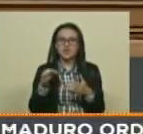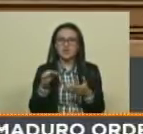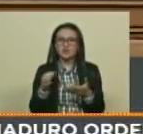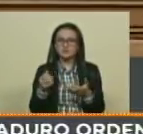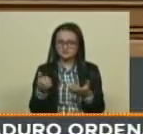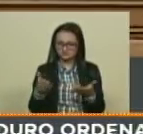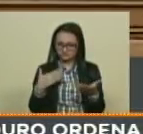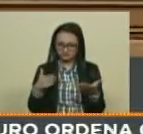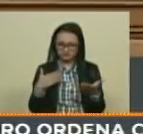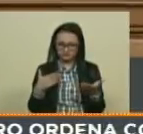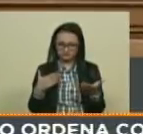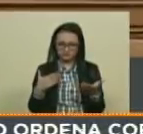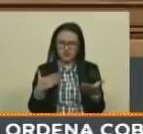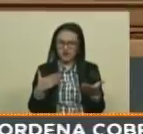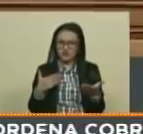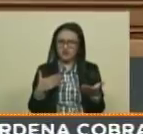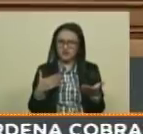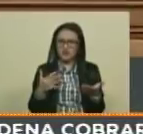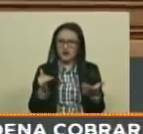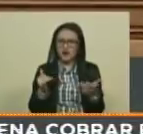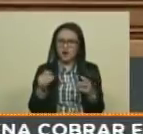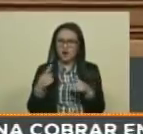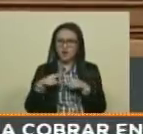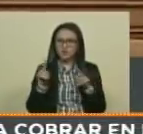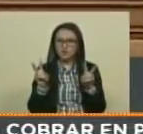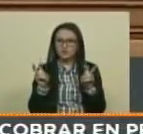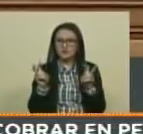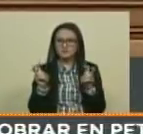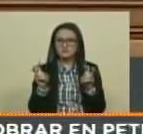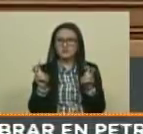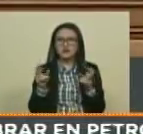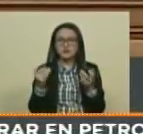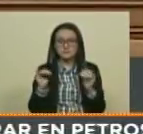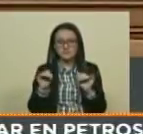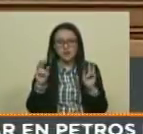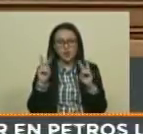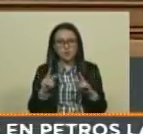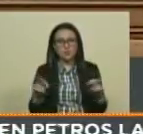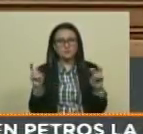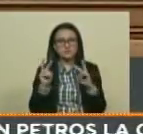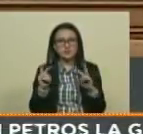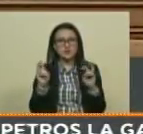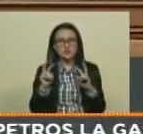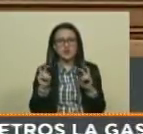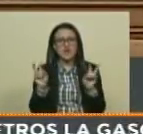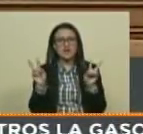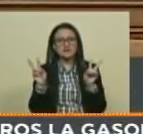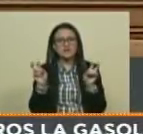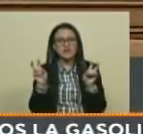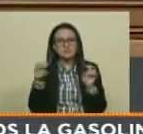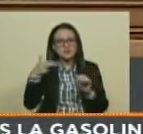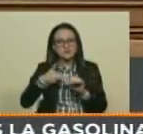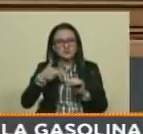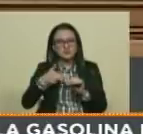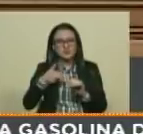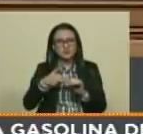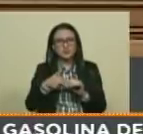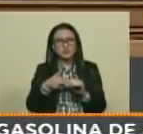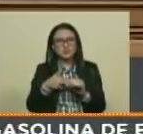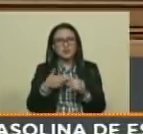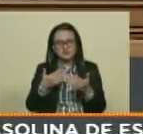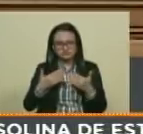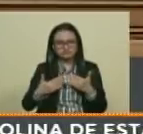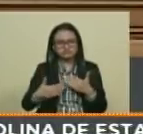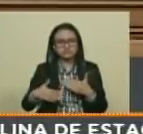permitió avanzar en otras tramas. Vean que empezó con una auditoría con el tema de la faja petrolífera y nos fue llevando